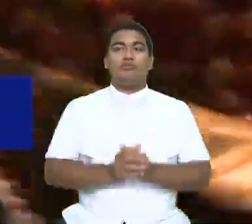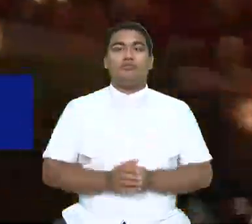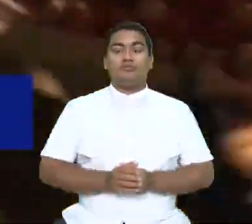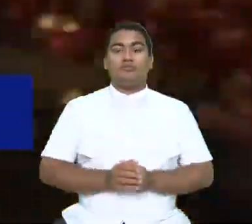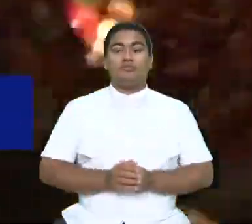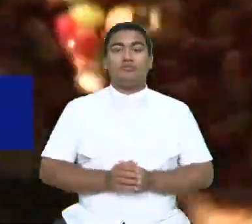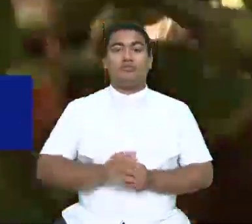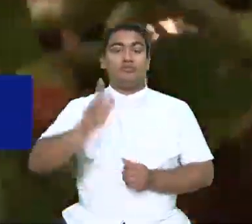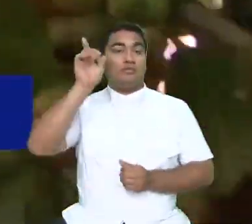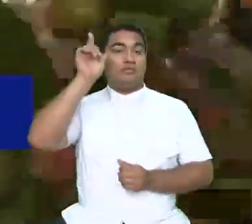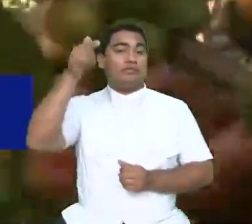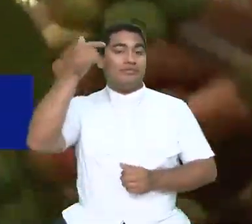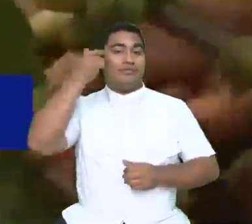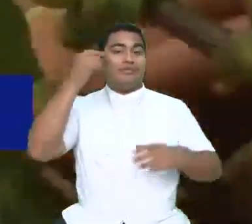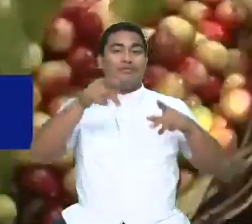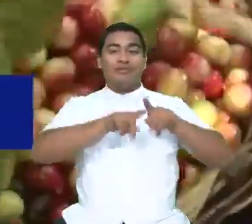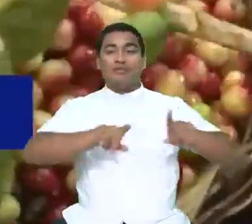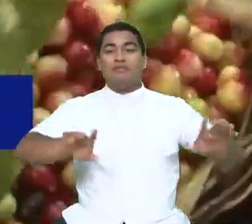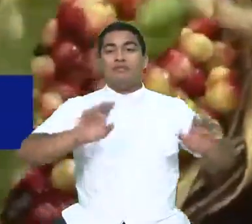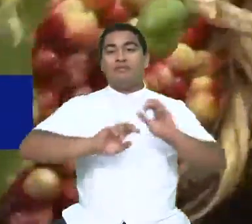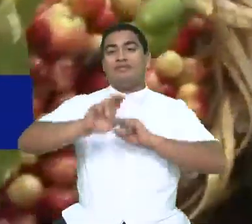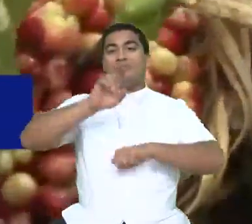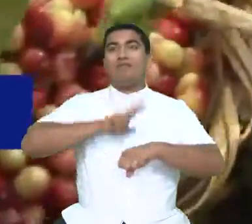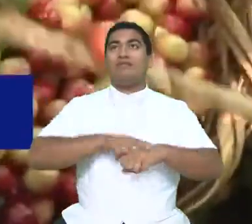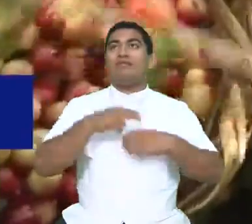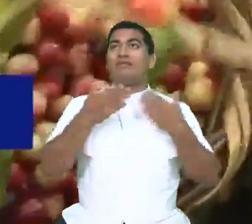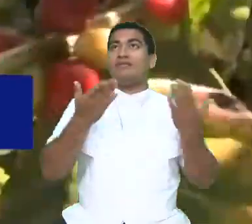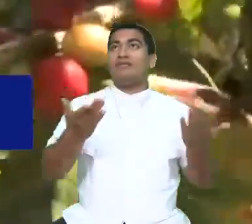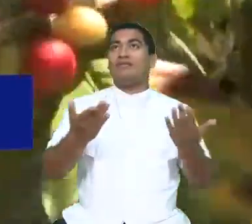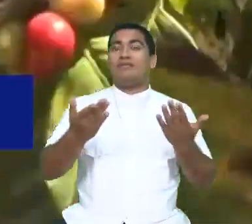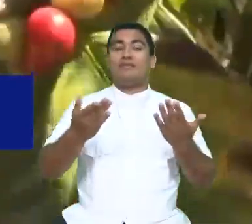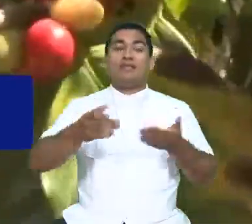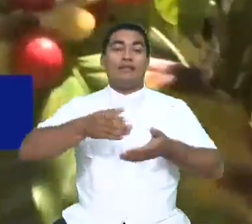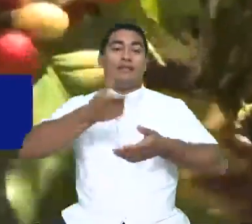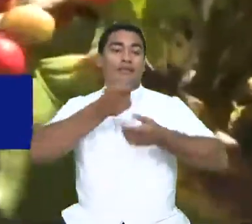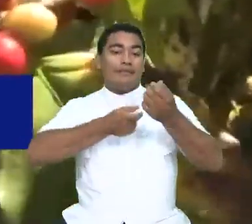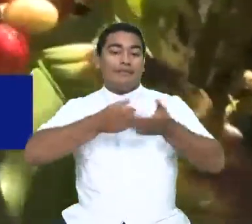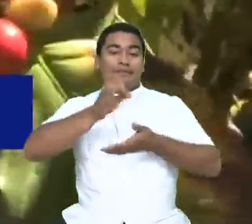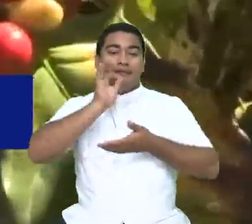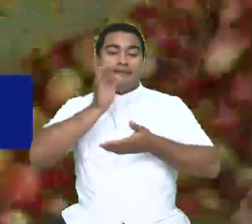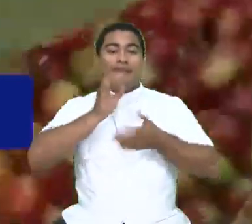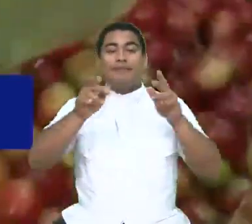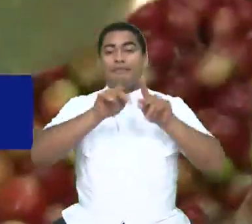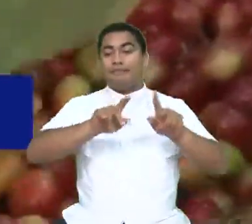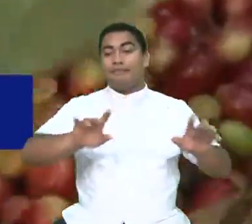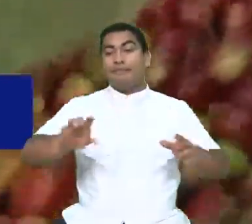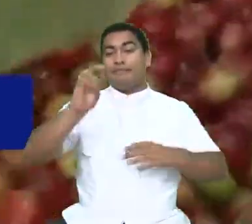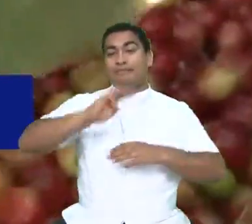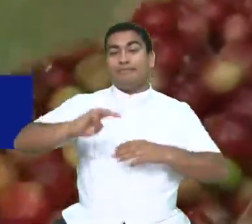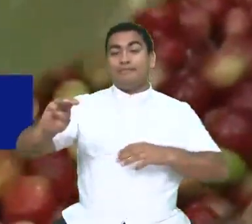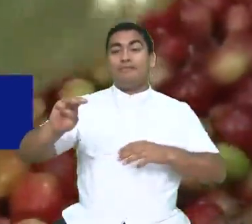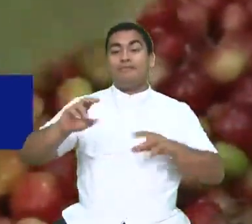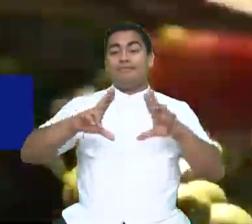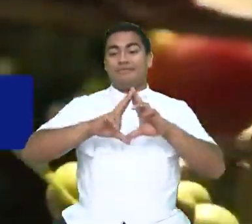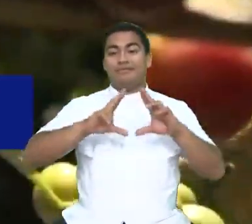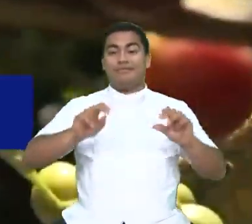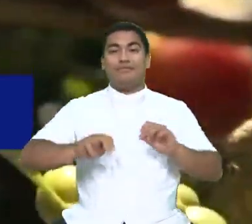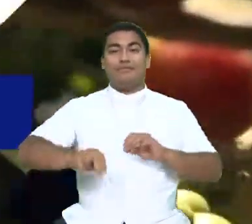Gobierno presenta el Plan Nacional para el Desarrollo de la Caficultura en San Isidro, Matagalpa, al norte de